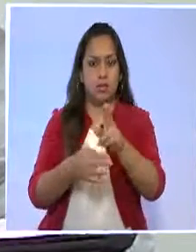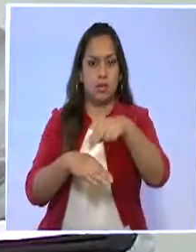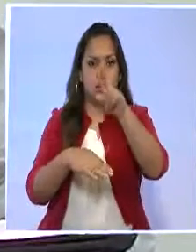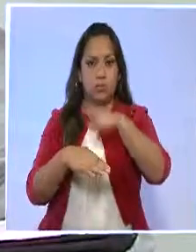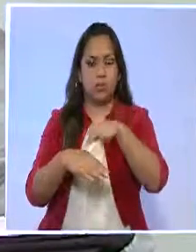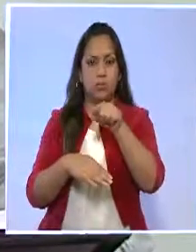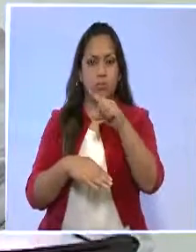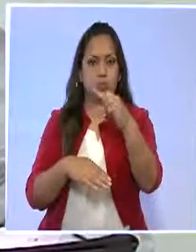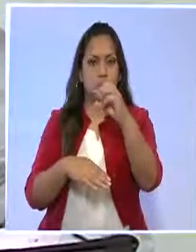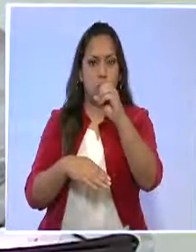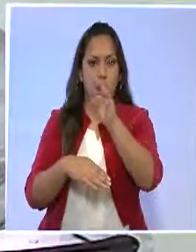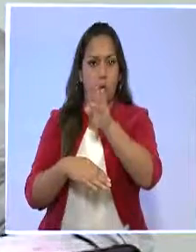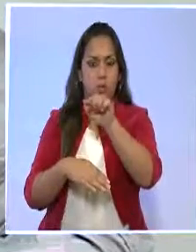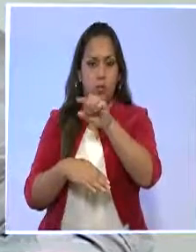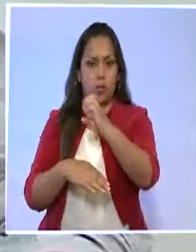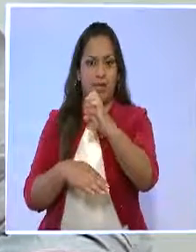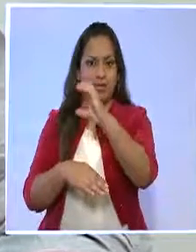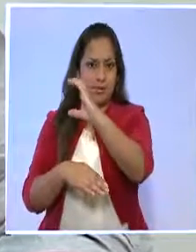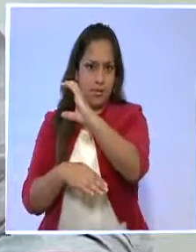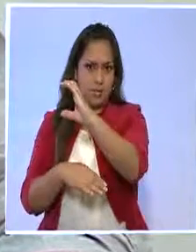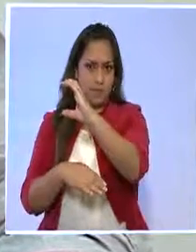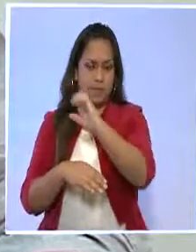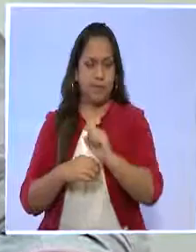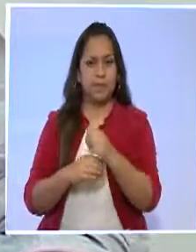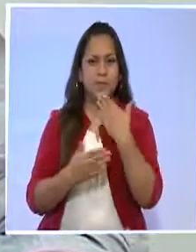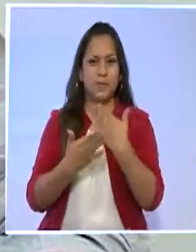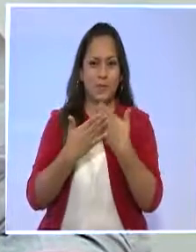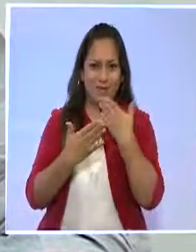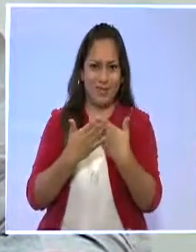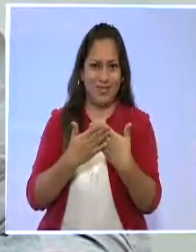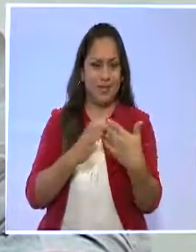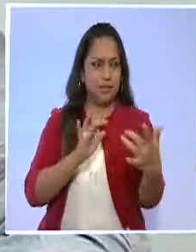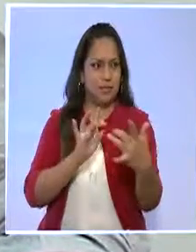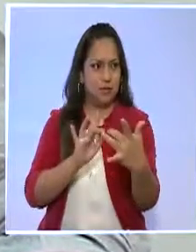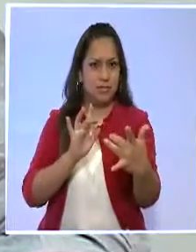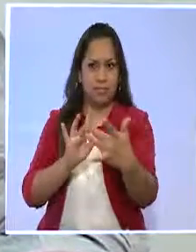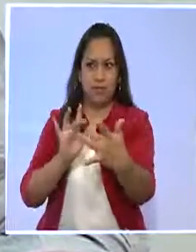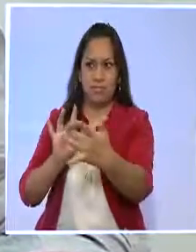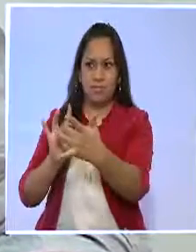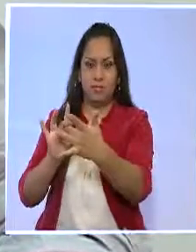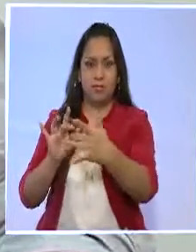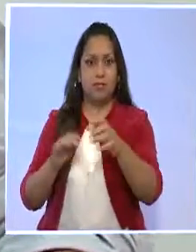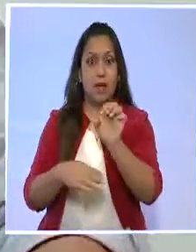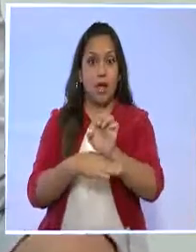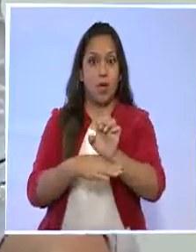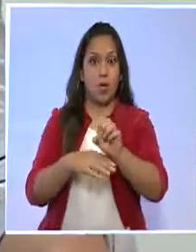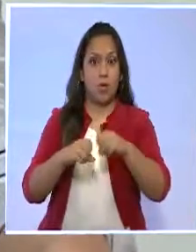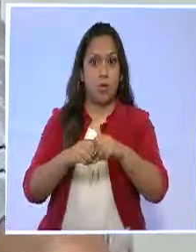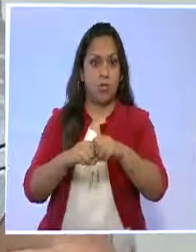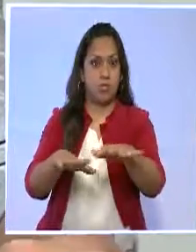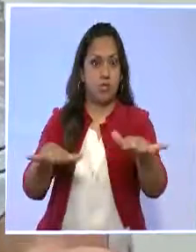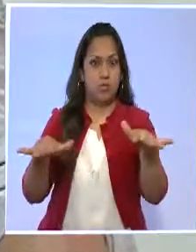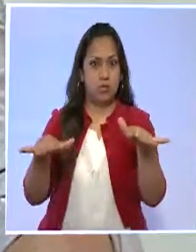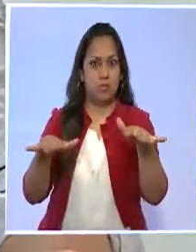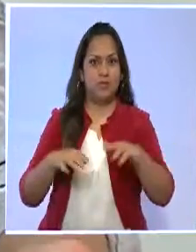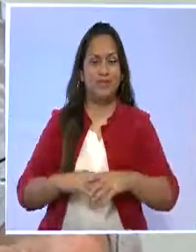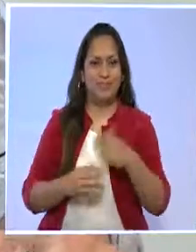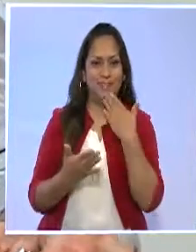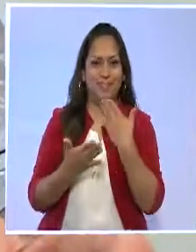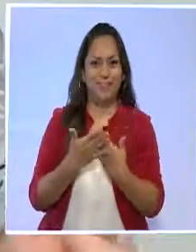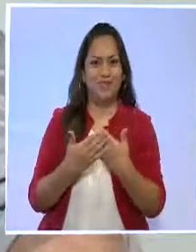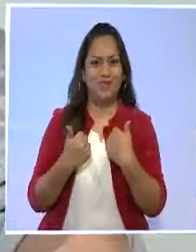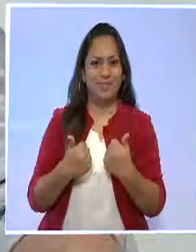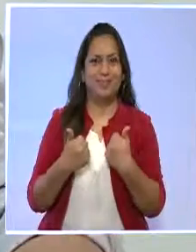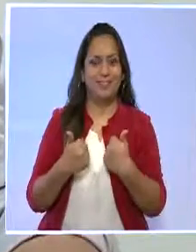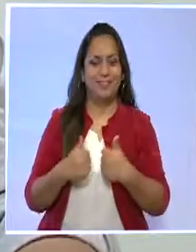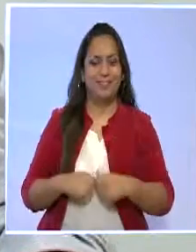www.asambleaex.es también agradecemos a los medios de comunicación que tienen él agradecerles por